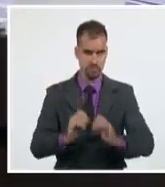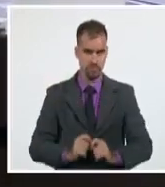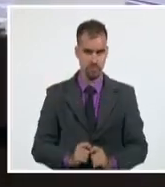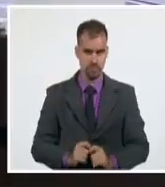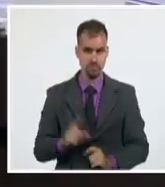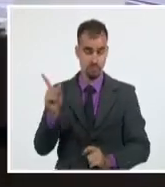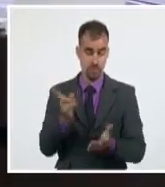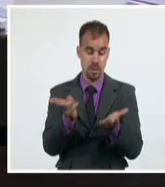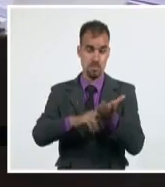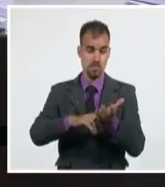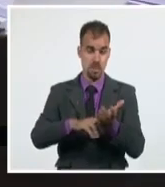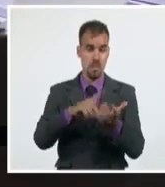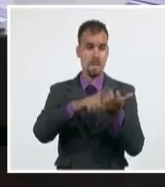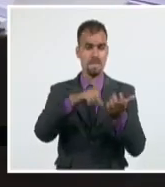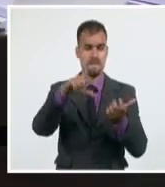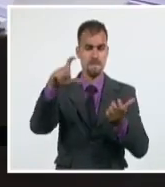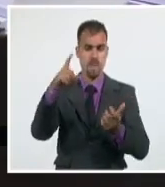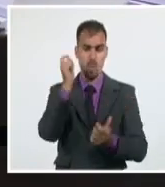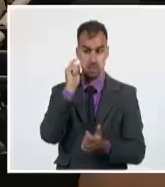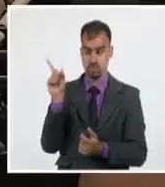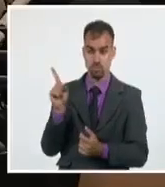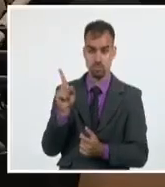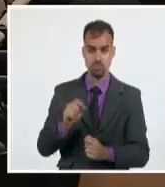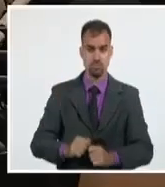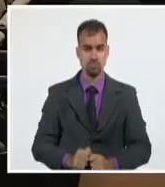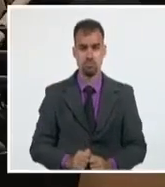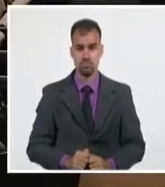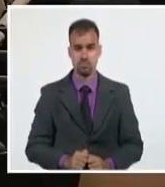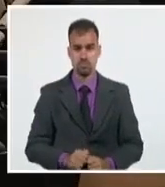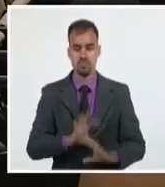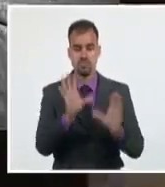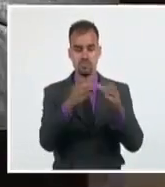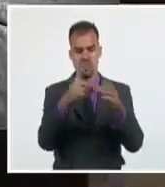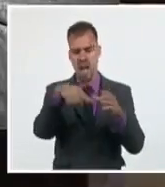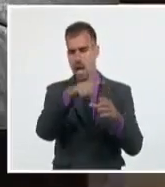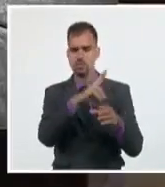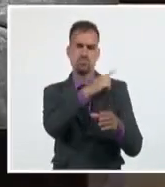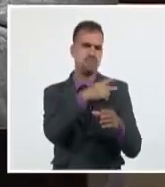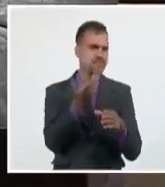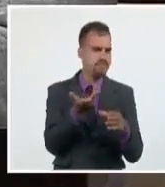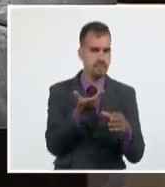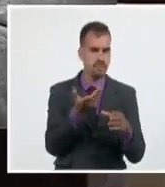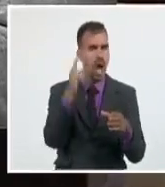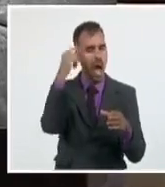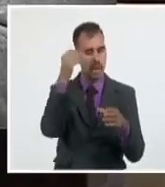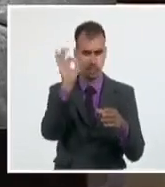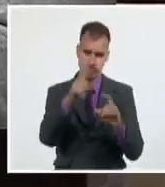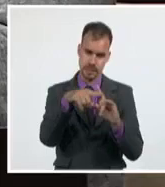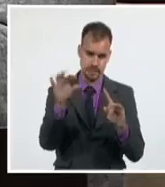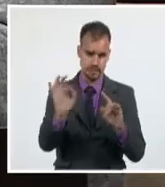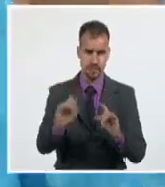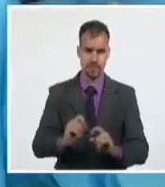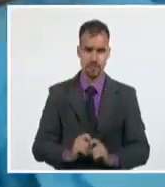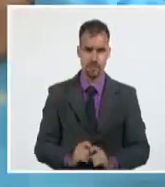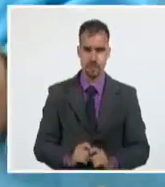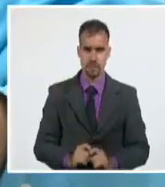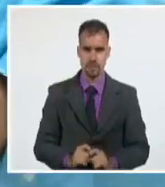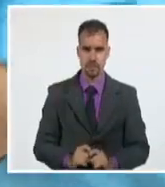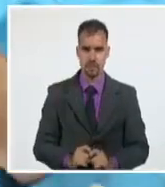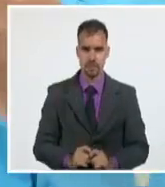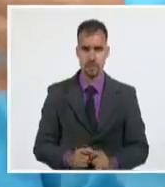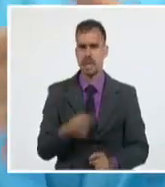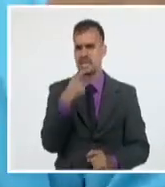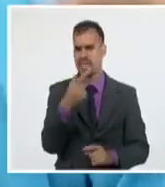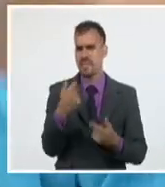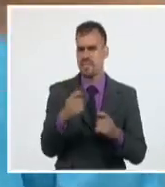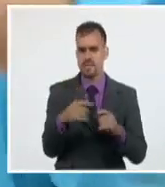Comité Central, Mercedes López Acea, en la comisión encargada del análisis del tema. Abundó igualmente los elementos que determinaron el enriquecimiento